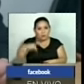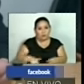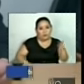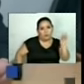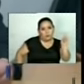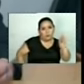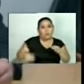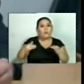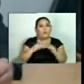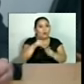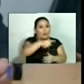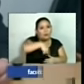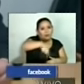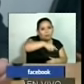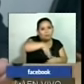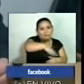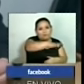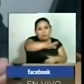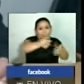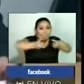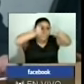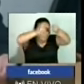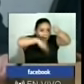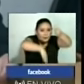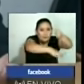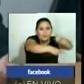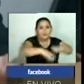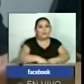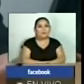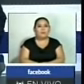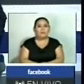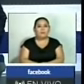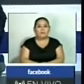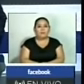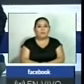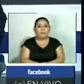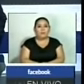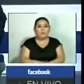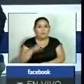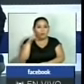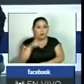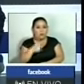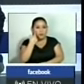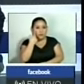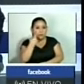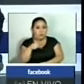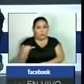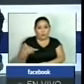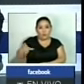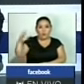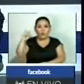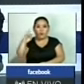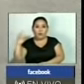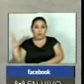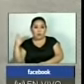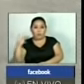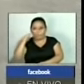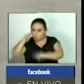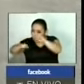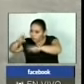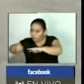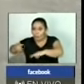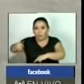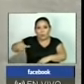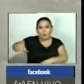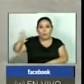Ciudad Futura y el barrio modelo de esta capital. Nos vamos hasta la zona oriental del país. Luego de un amplio operativo en